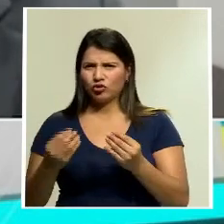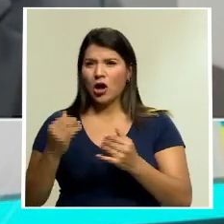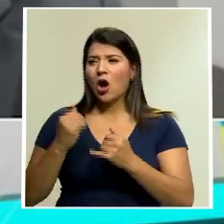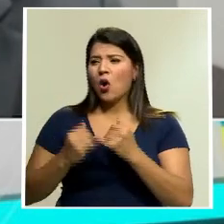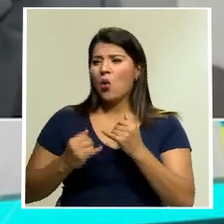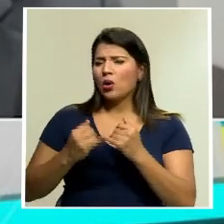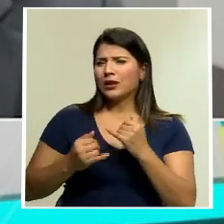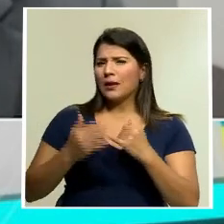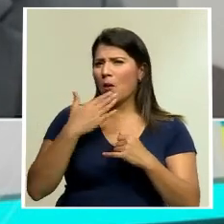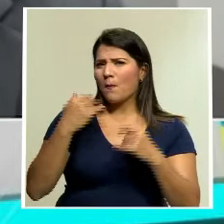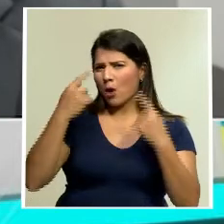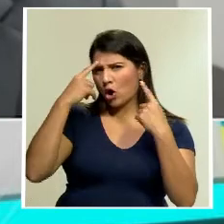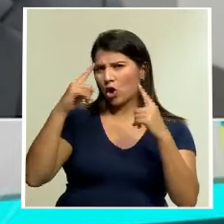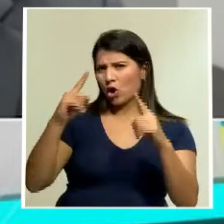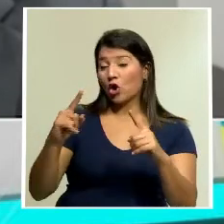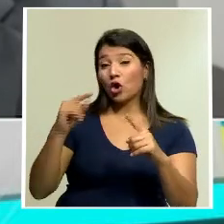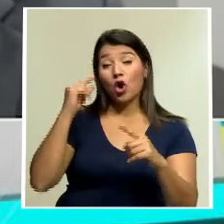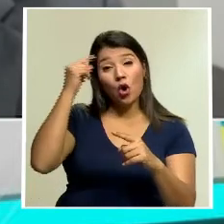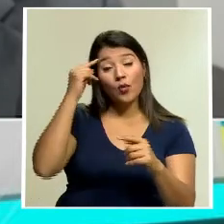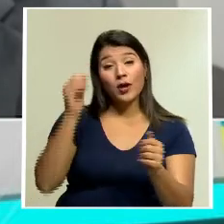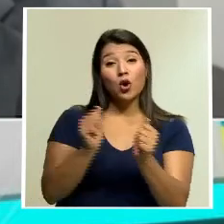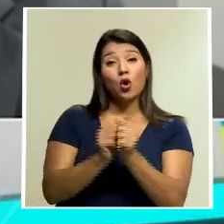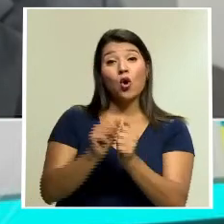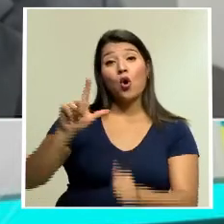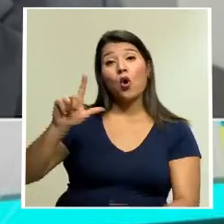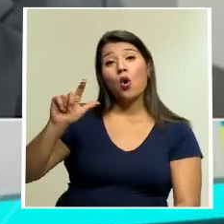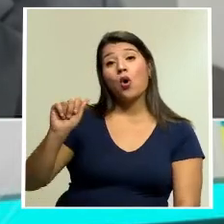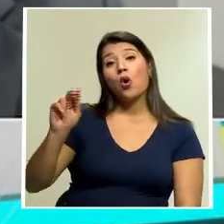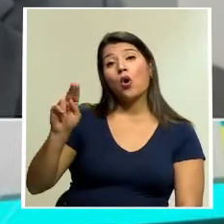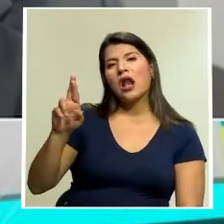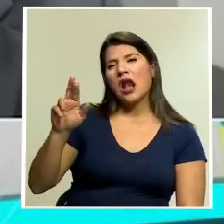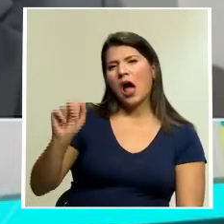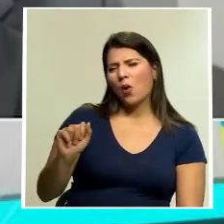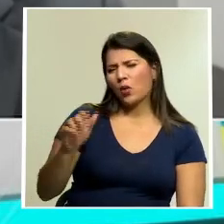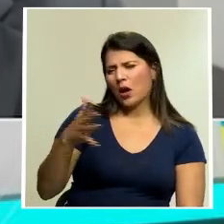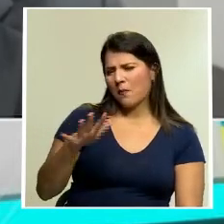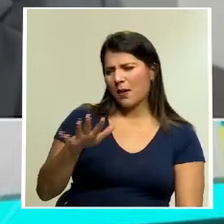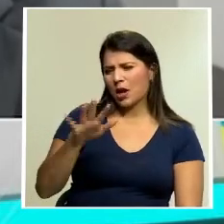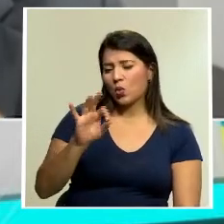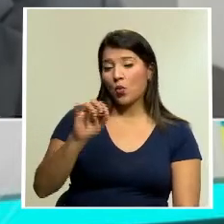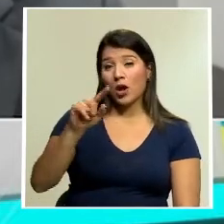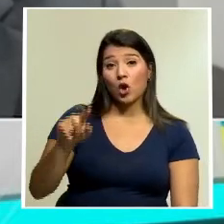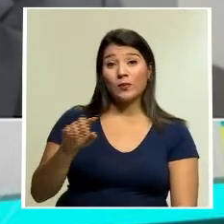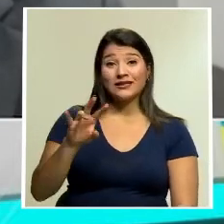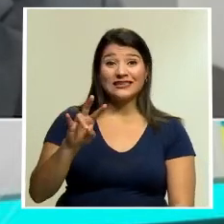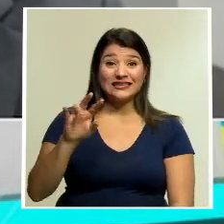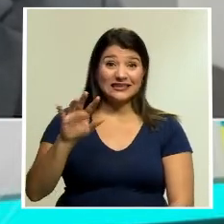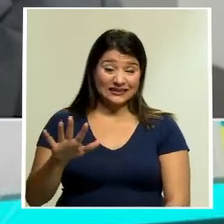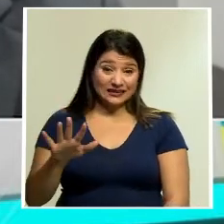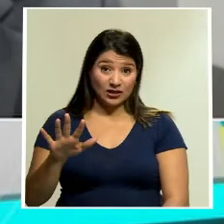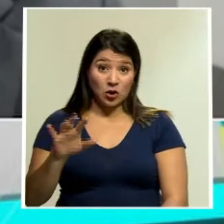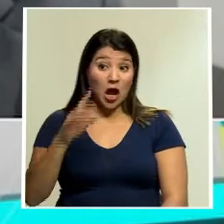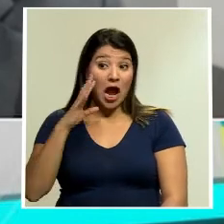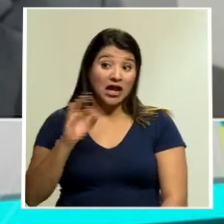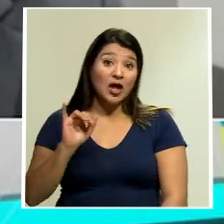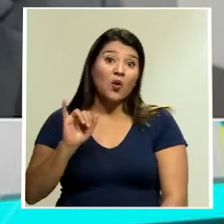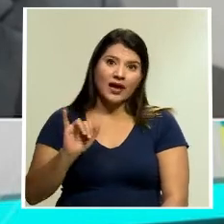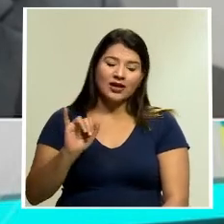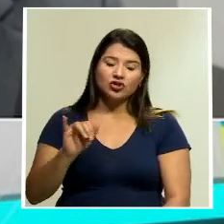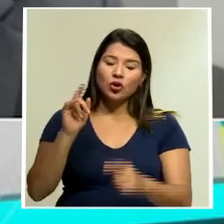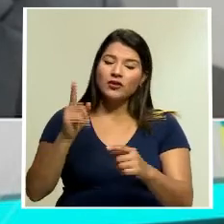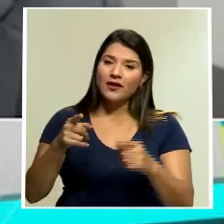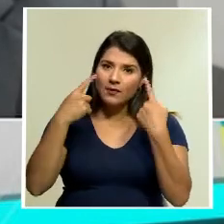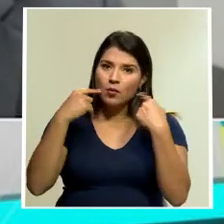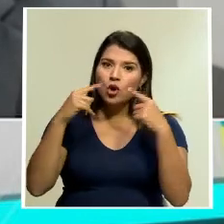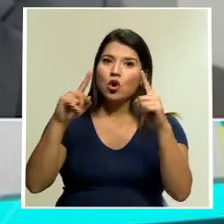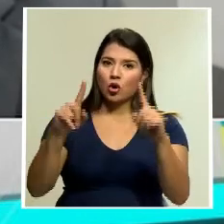tuvimos fue en el gobierno de doña Laura, que estuvo como en 9.75. Me parece que esa es una tasa que tenemos que buscar